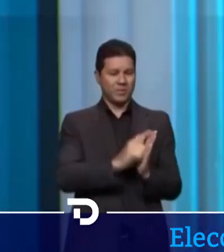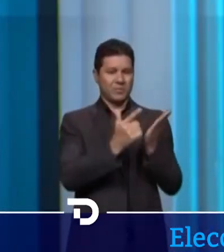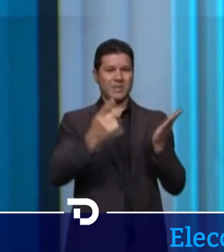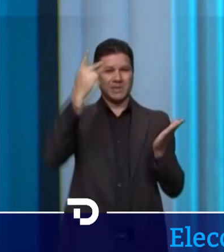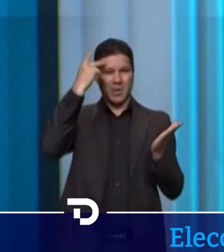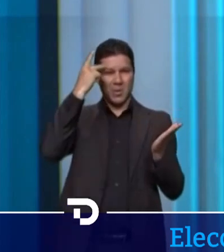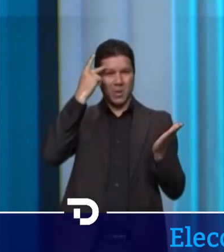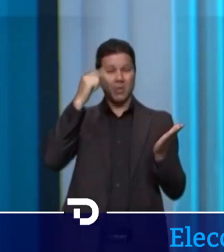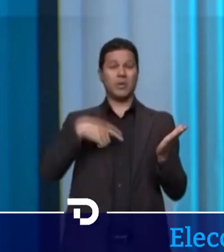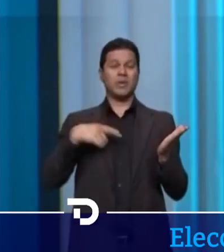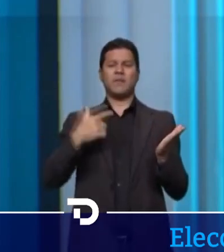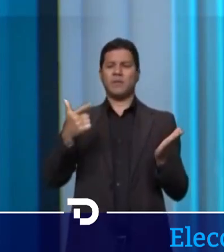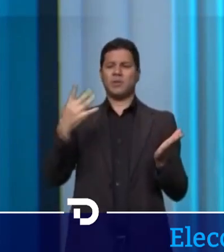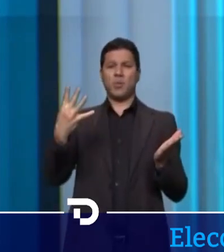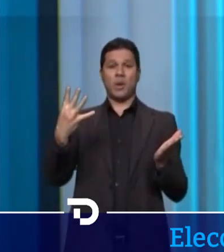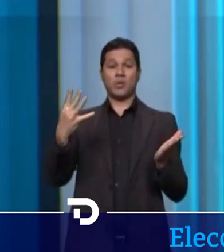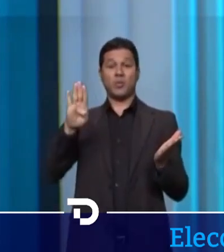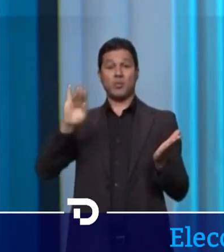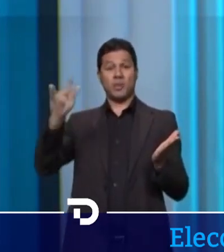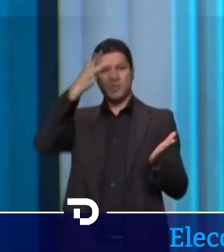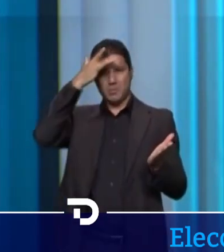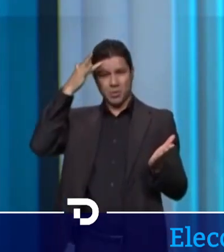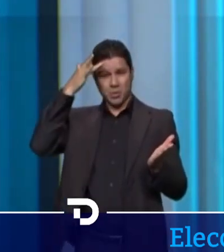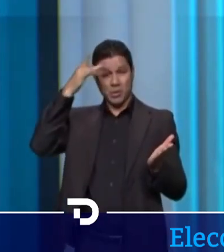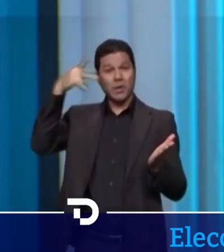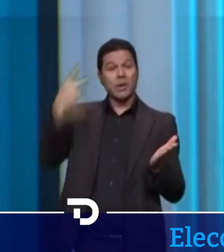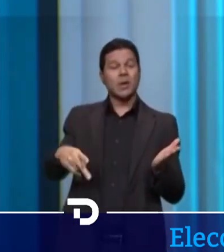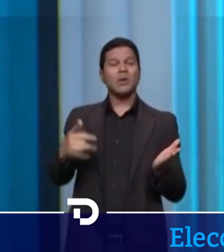anteriores gobiernos y que Bolsonaro respondiera por su gestión.